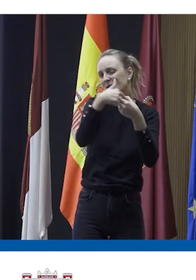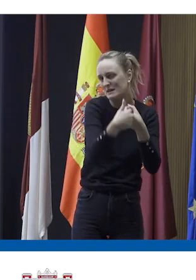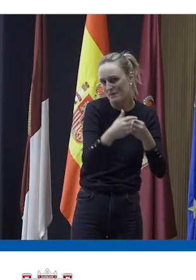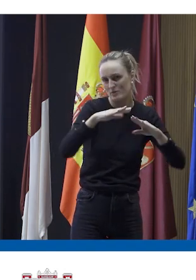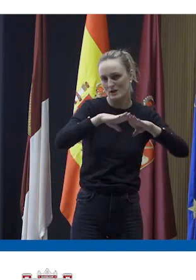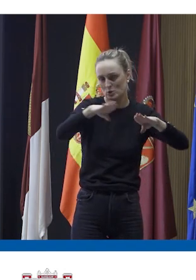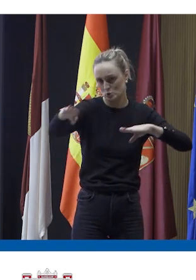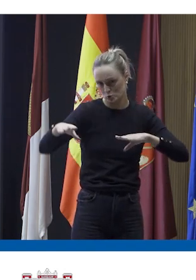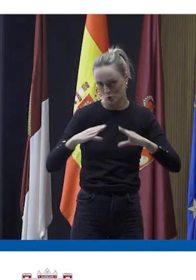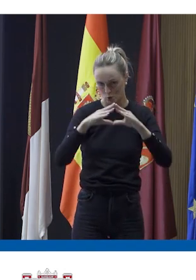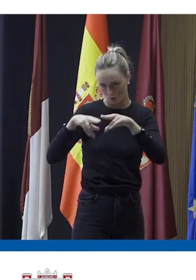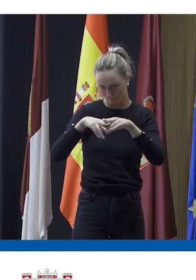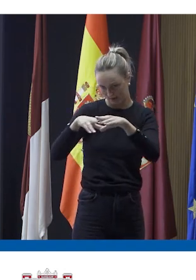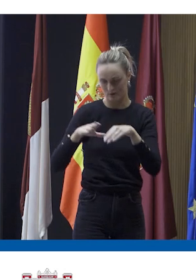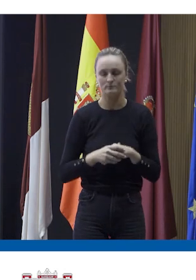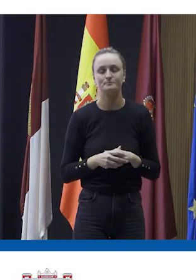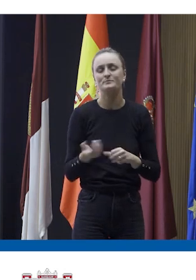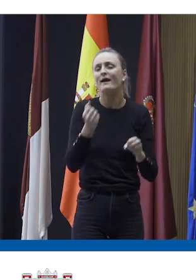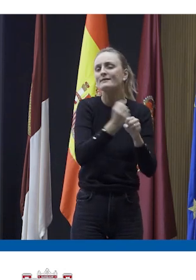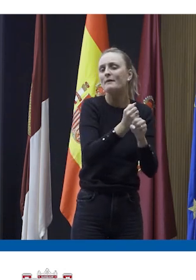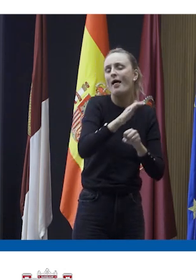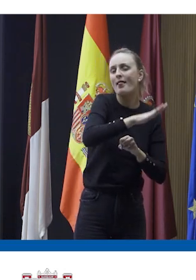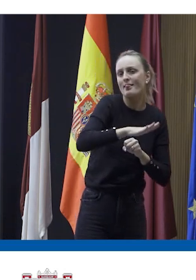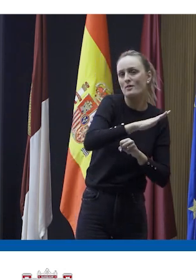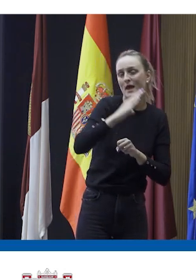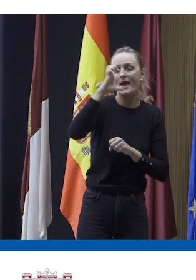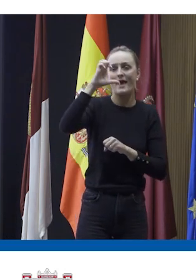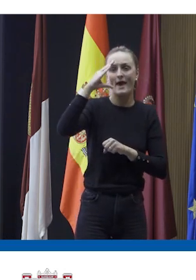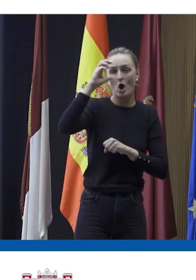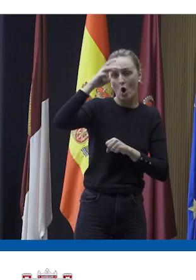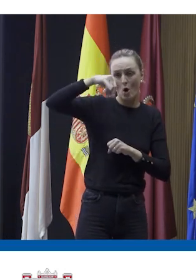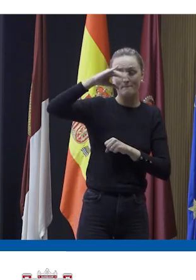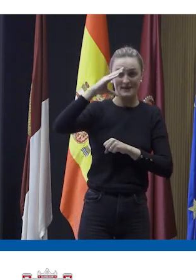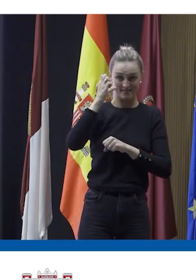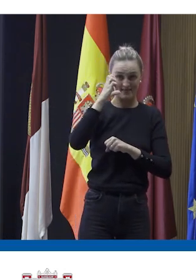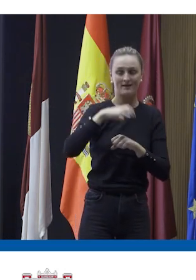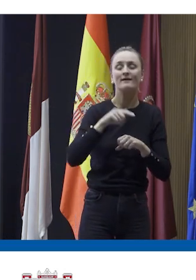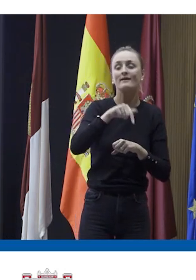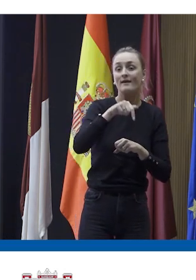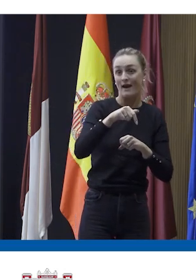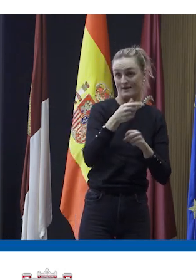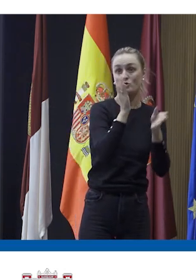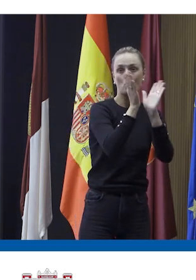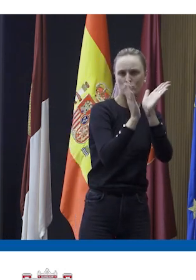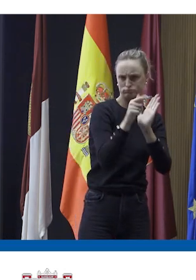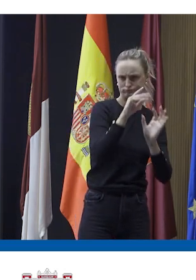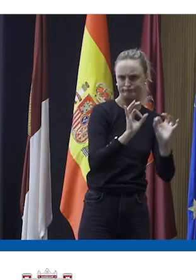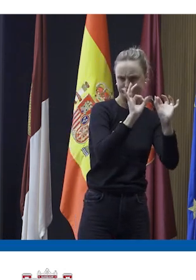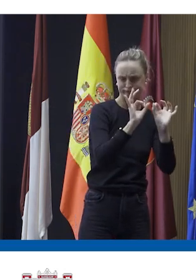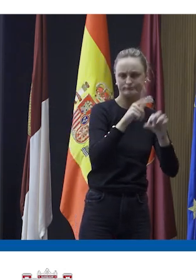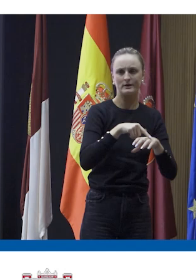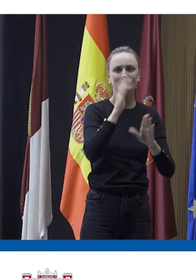Comice Albacete, donde desarrolla una consulta sobre este tratamiento, sobre el suelo pélvico, con